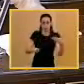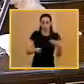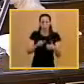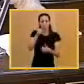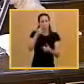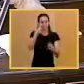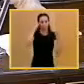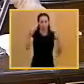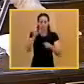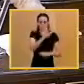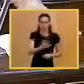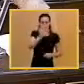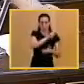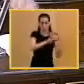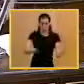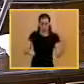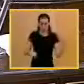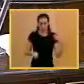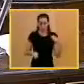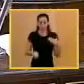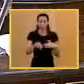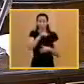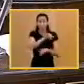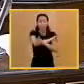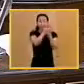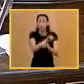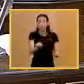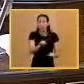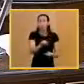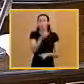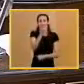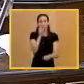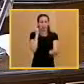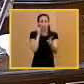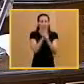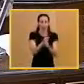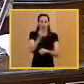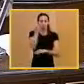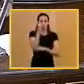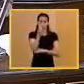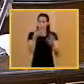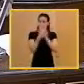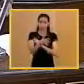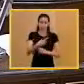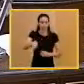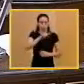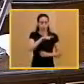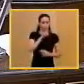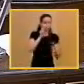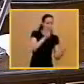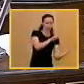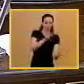nacionalismo desde el Gobierno gallego. El pacifismo y el antiimperialismo orientan nuestra posición en